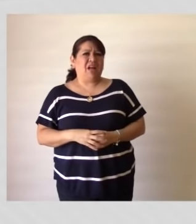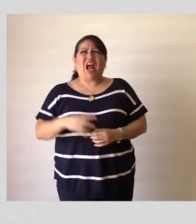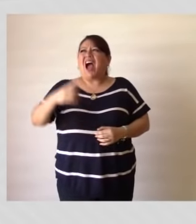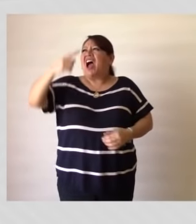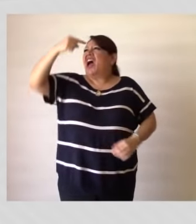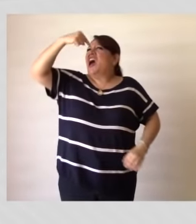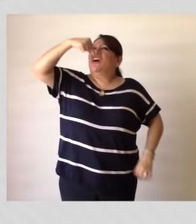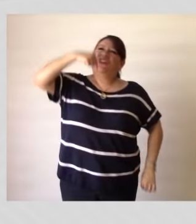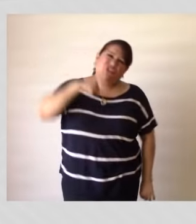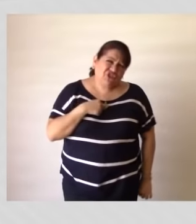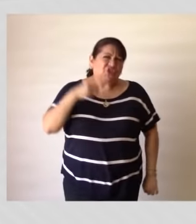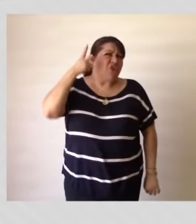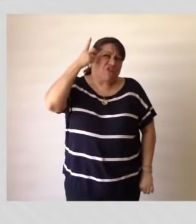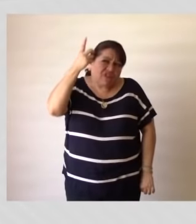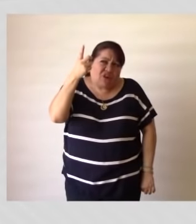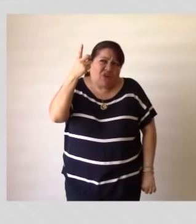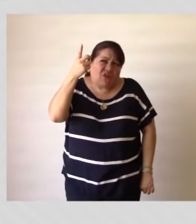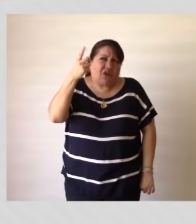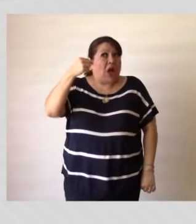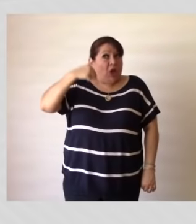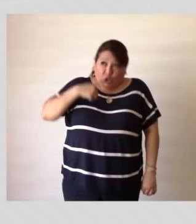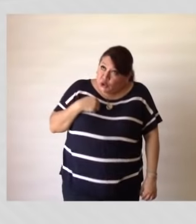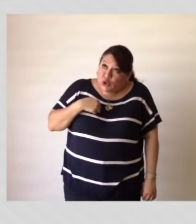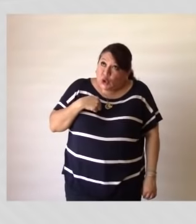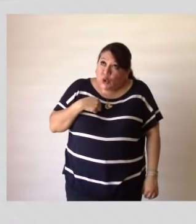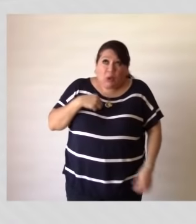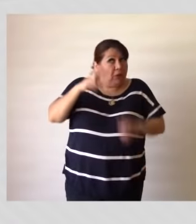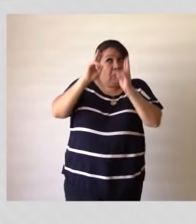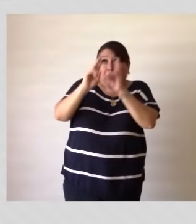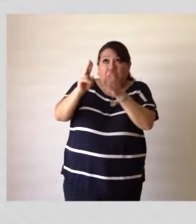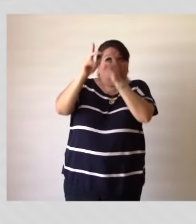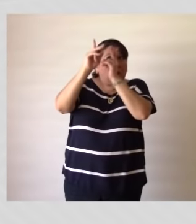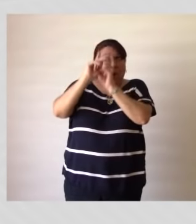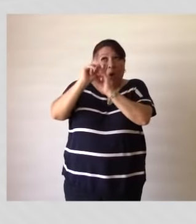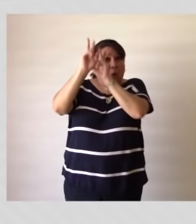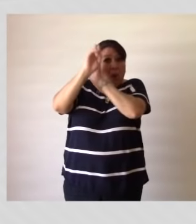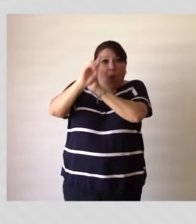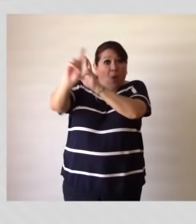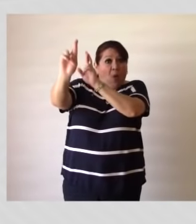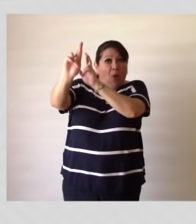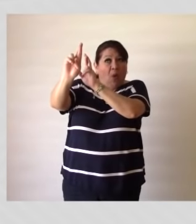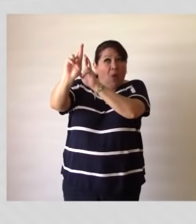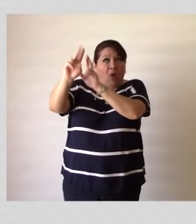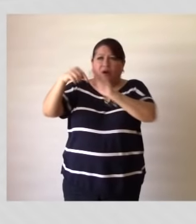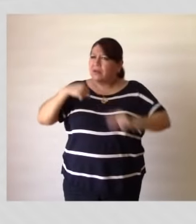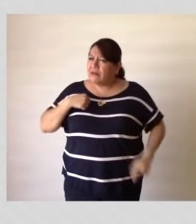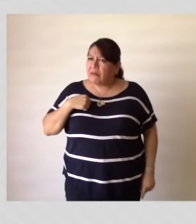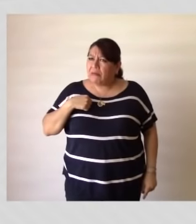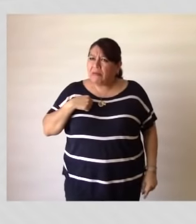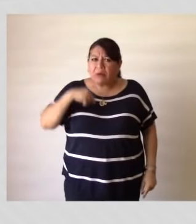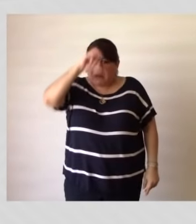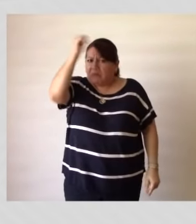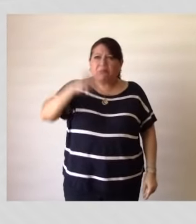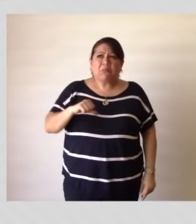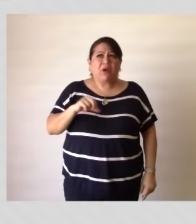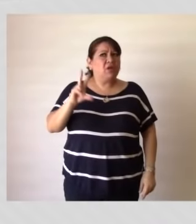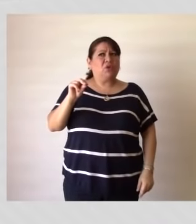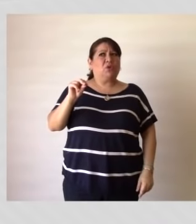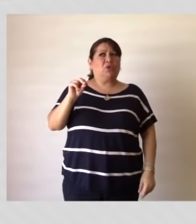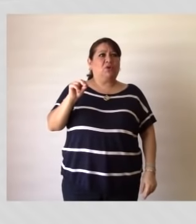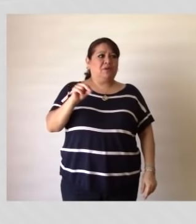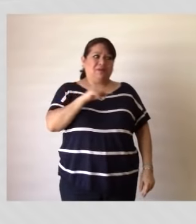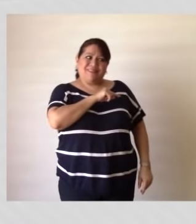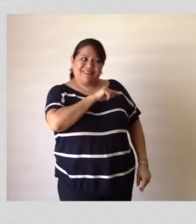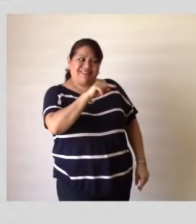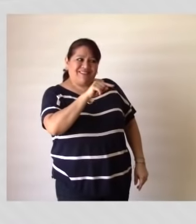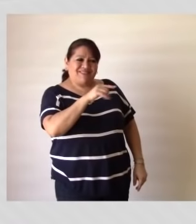en qué momento me he apartado el ti si no estoy pecando dónde estás pecando pero estás perdiendo sensibilidad y